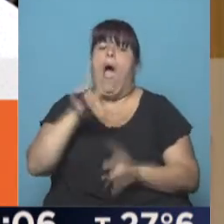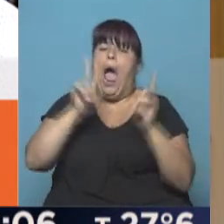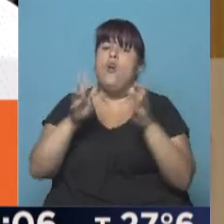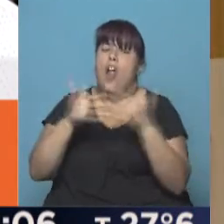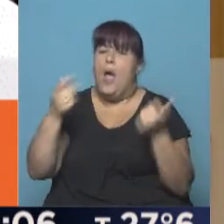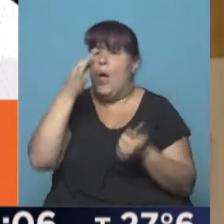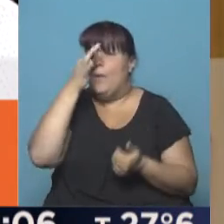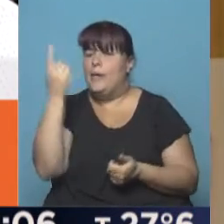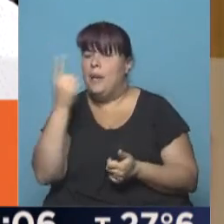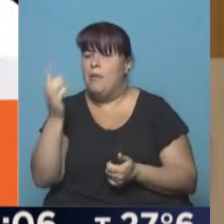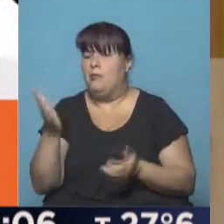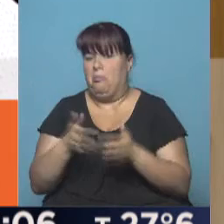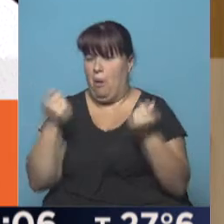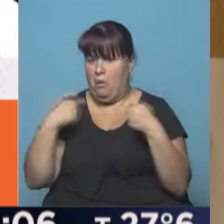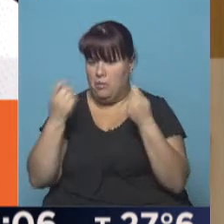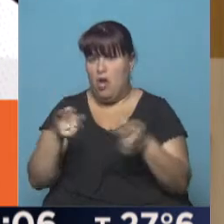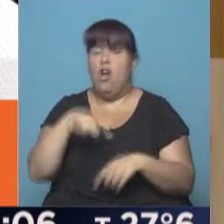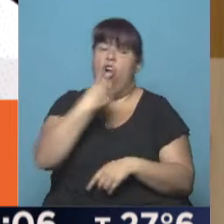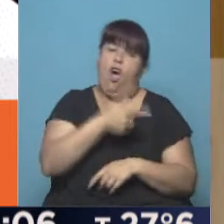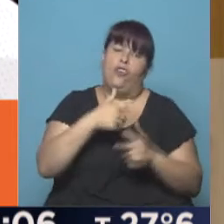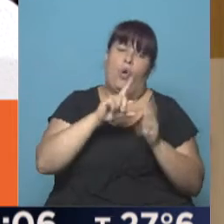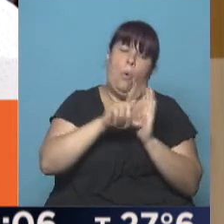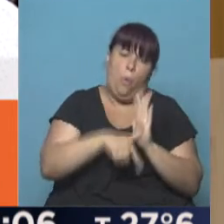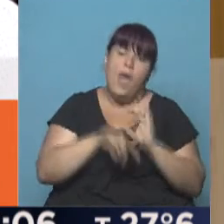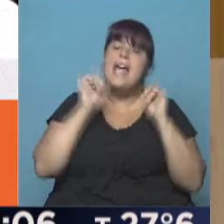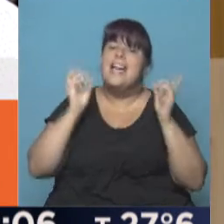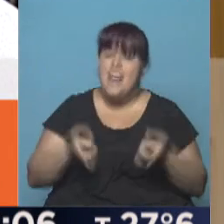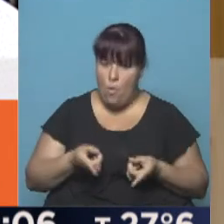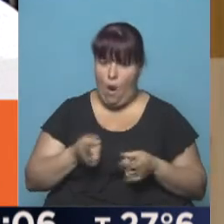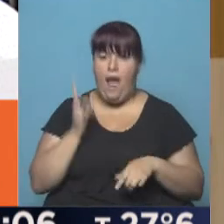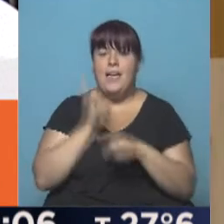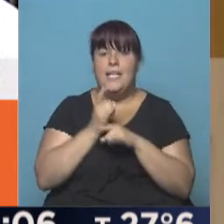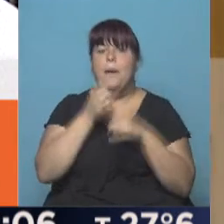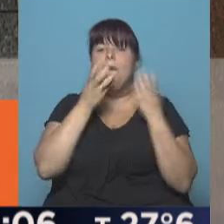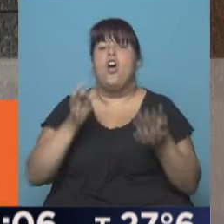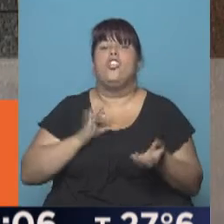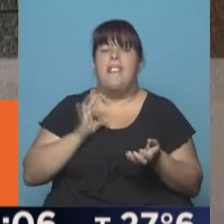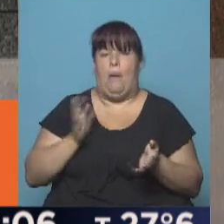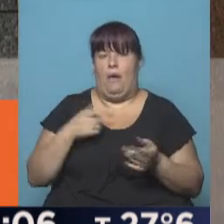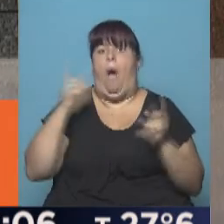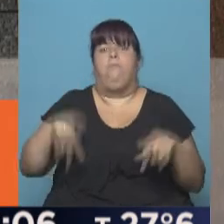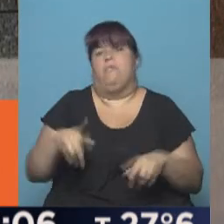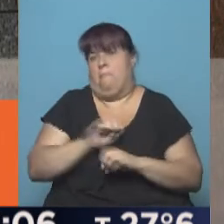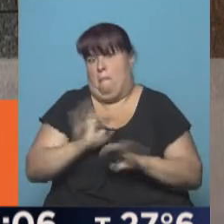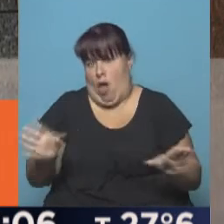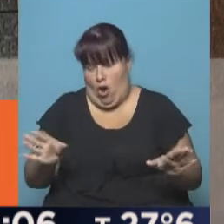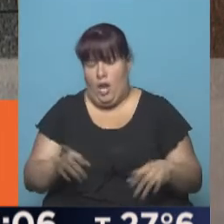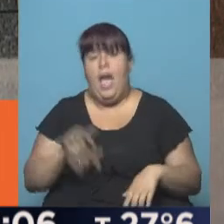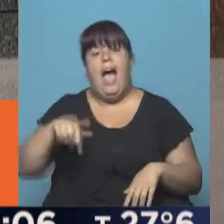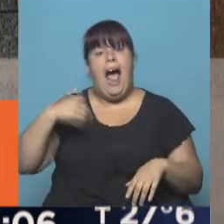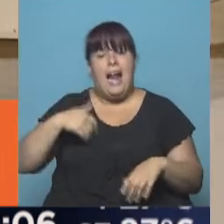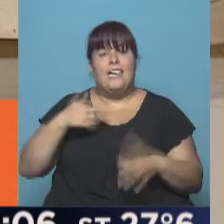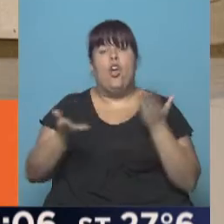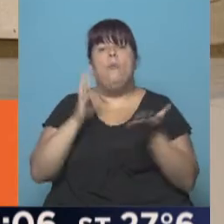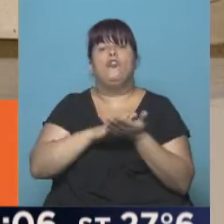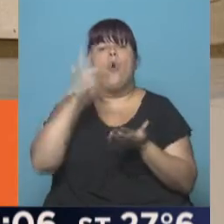en 20 minutos está el resultado, en otros tarda más, pero de cualquier modo siempre es mejor saber que no saber. En Argentina, en relación al